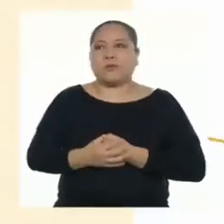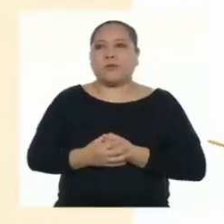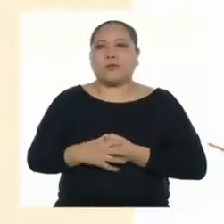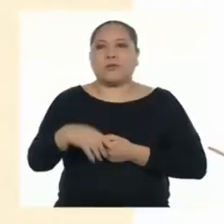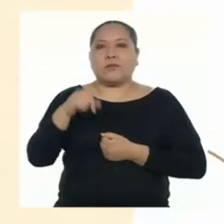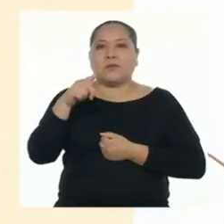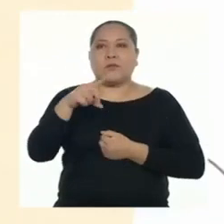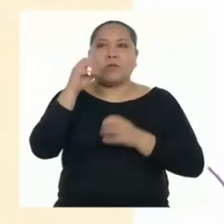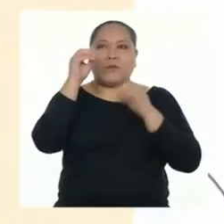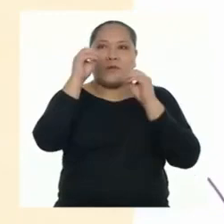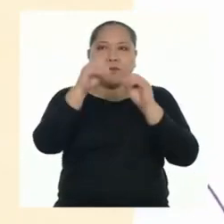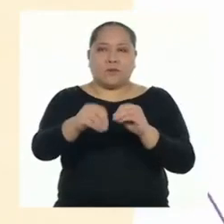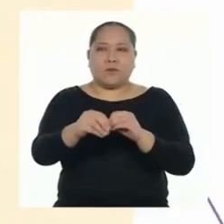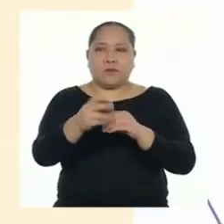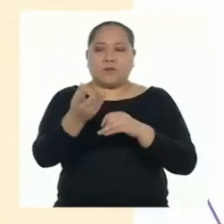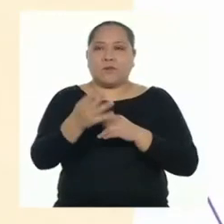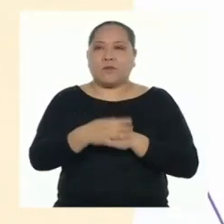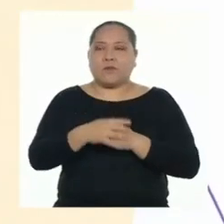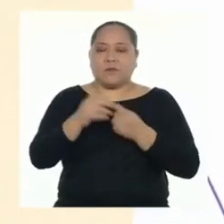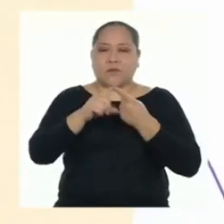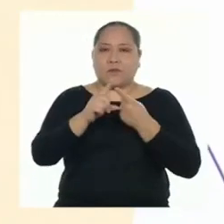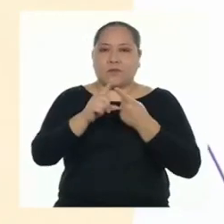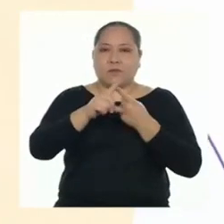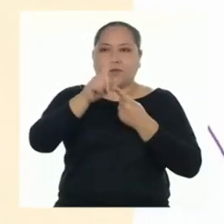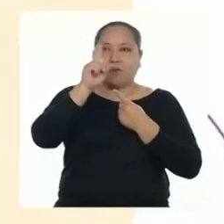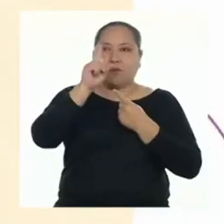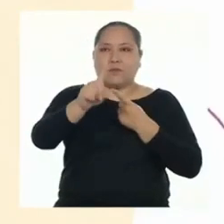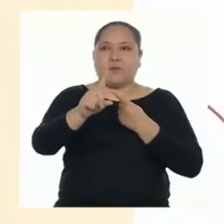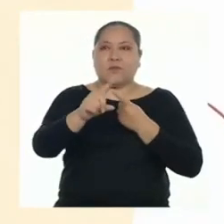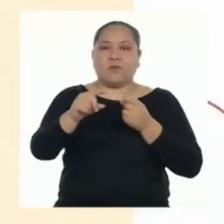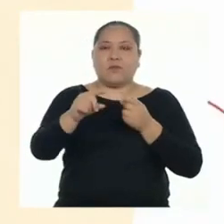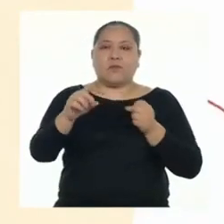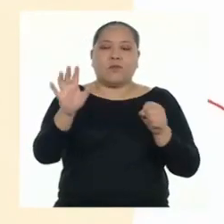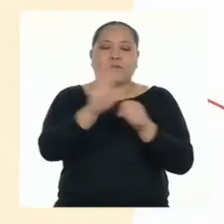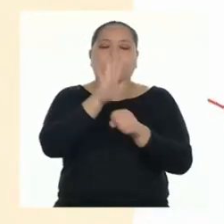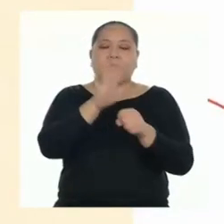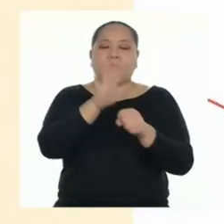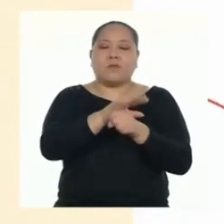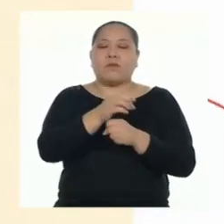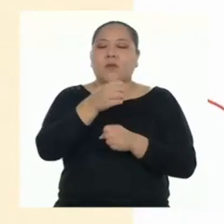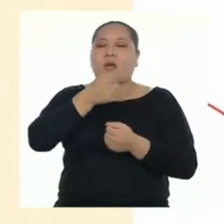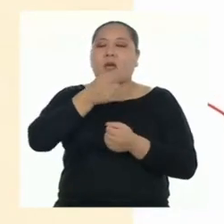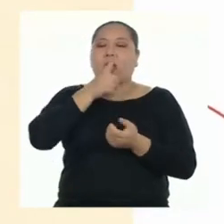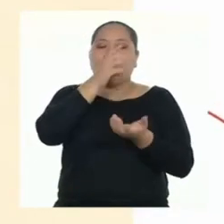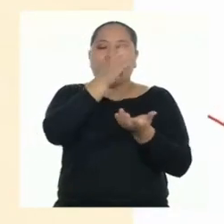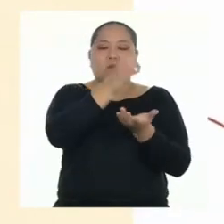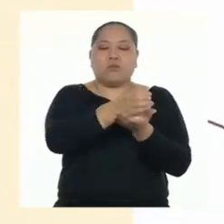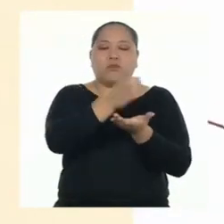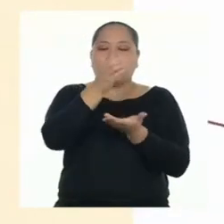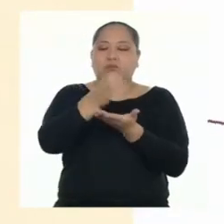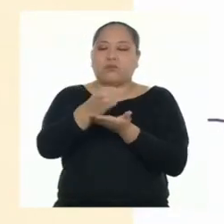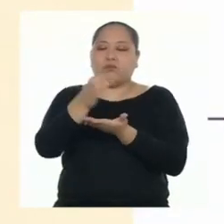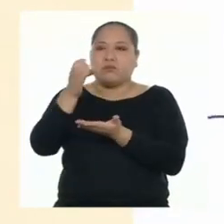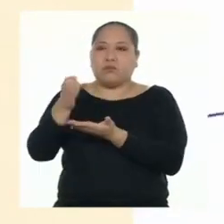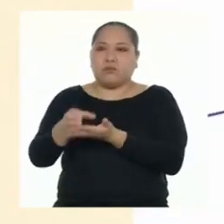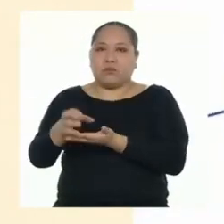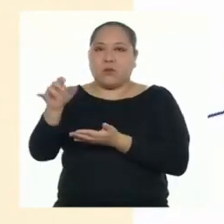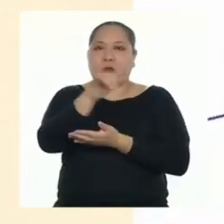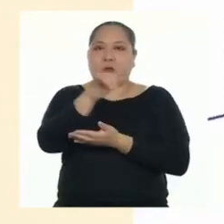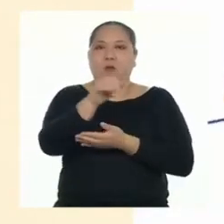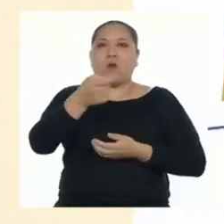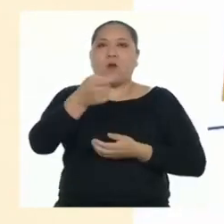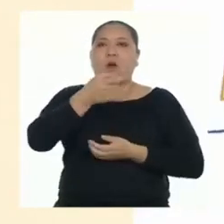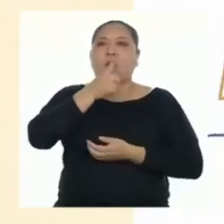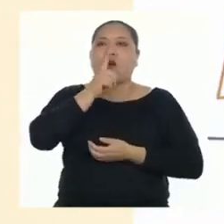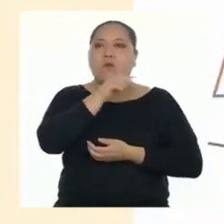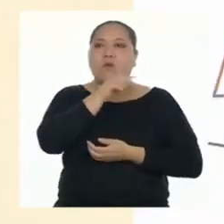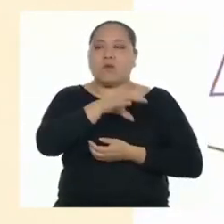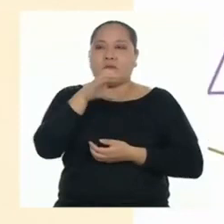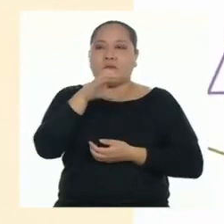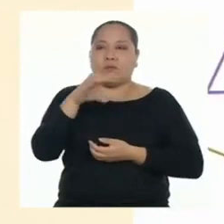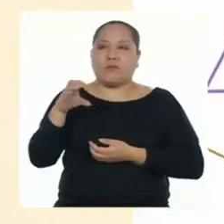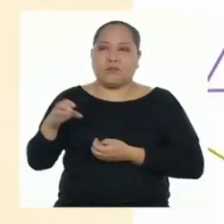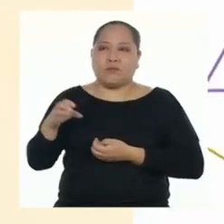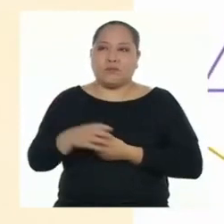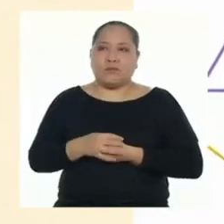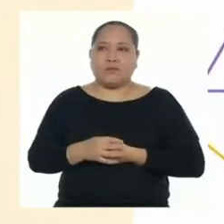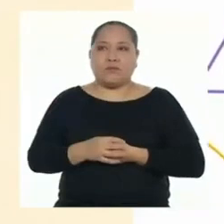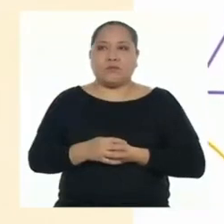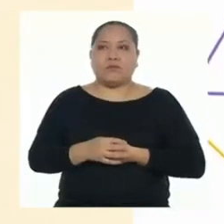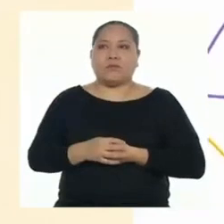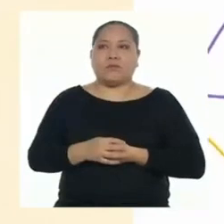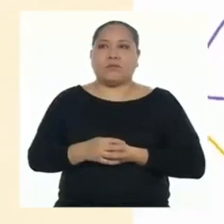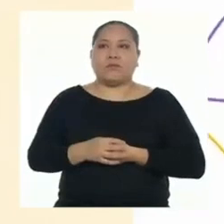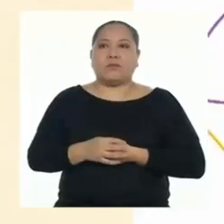He propuesto lo siguiente. 1. Llenar cada uno de los frascos o vasos con la misma cantidad de agua,